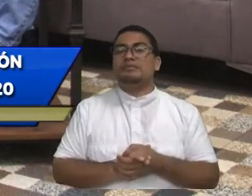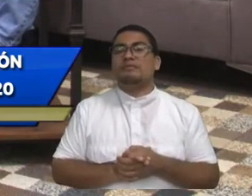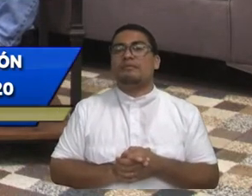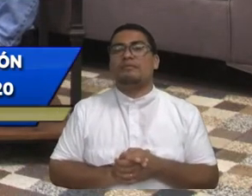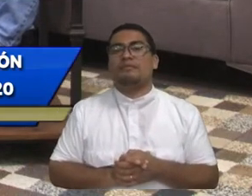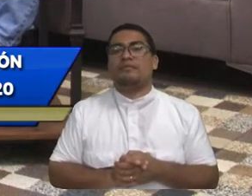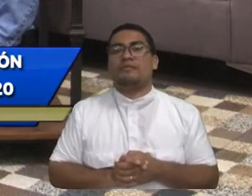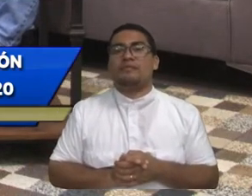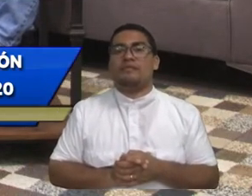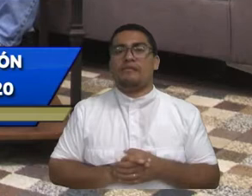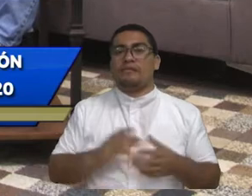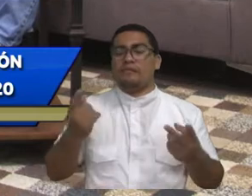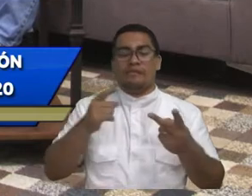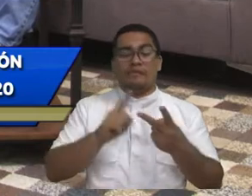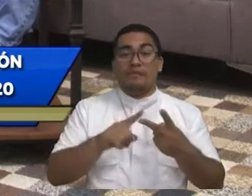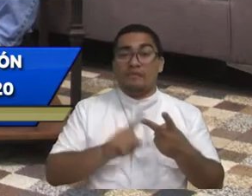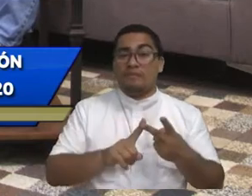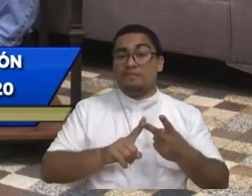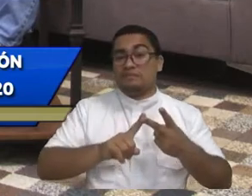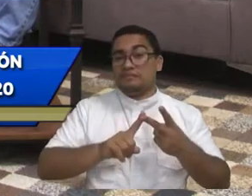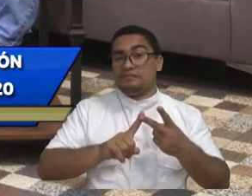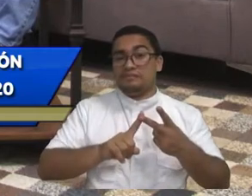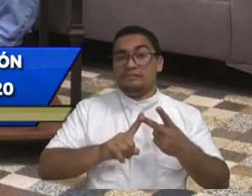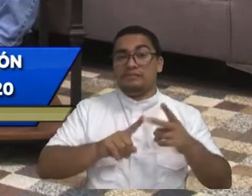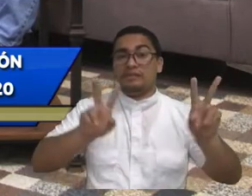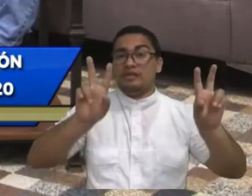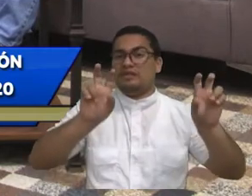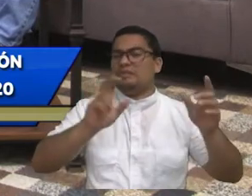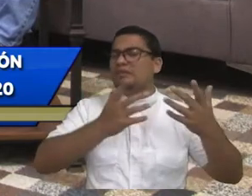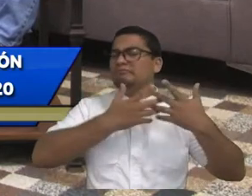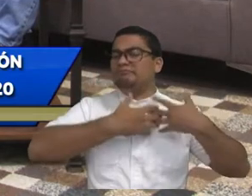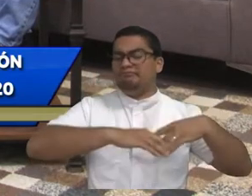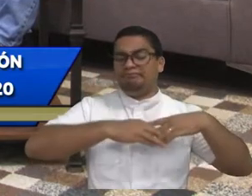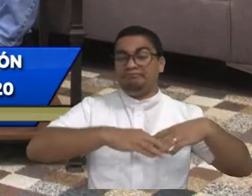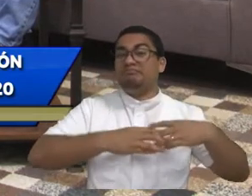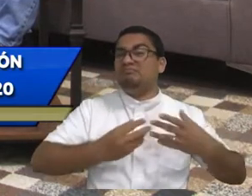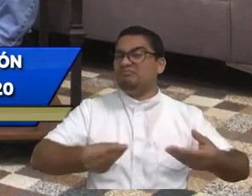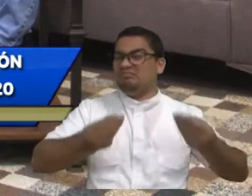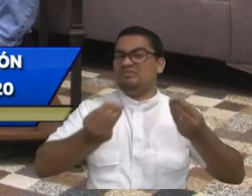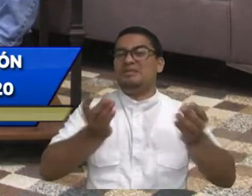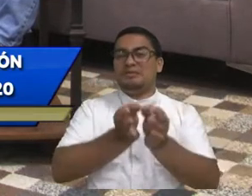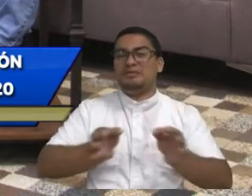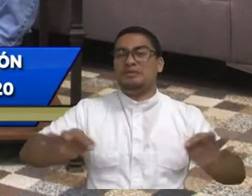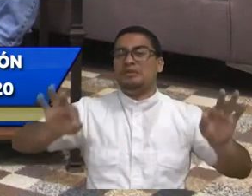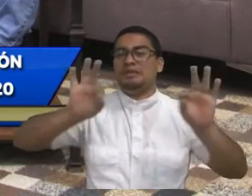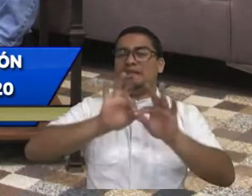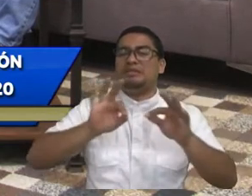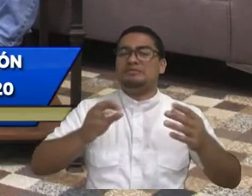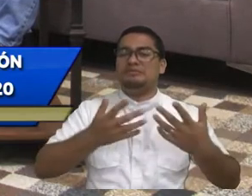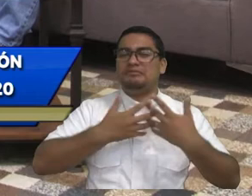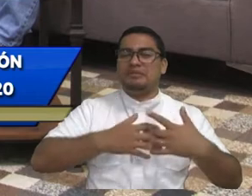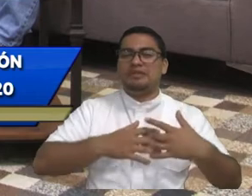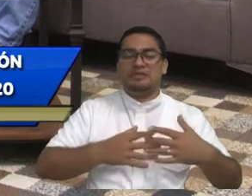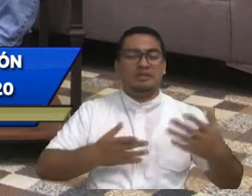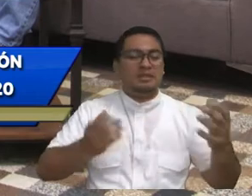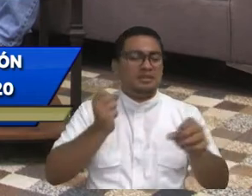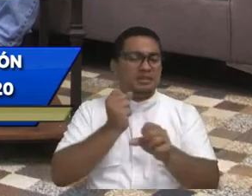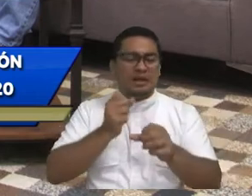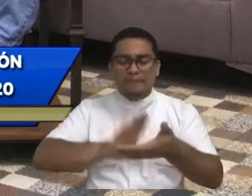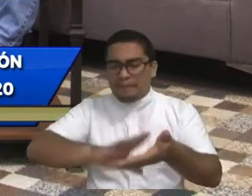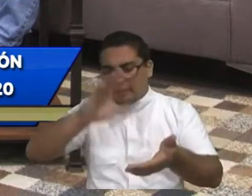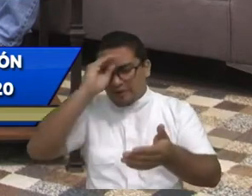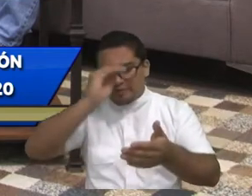carreras de la parte industrial lo que ya también es una rama grande y entonces hablamos de la parte de la construcción